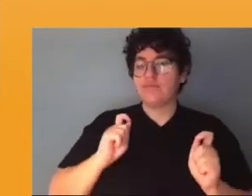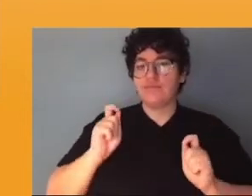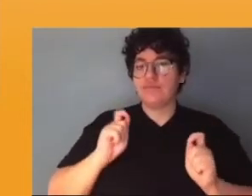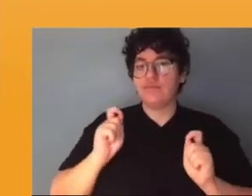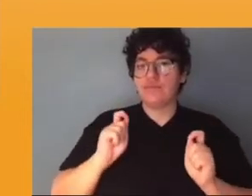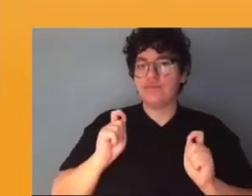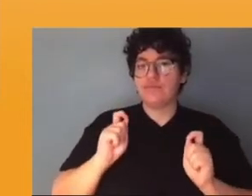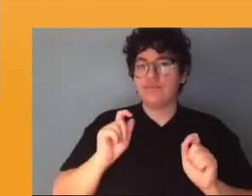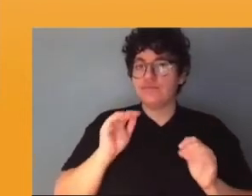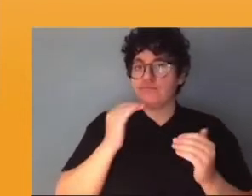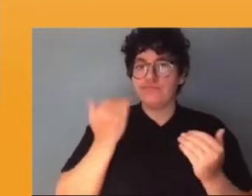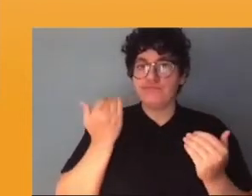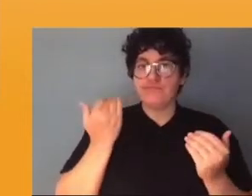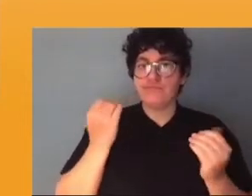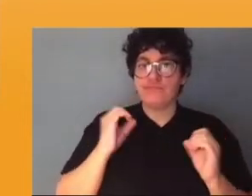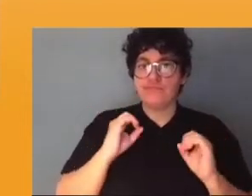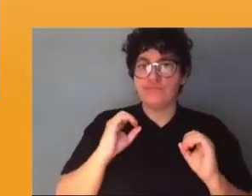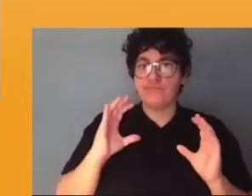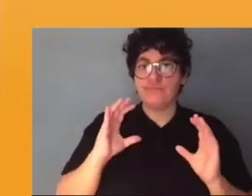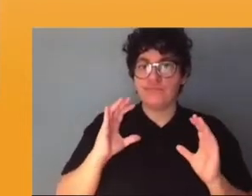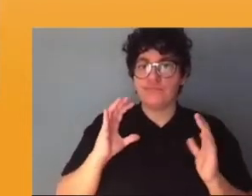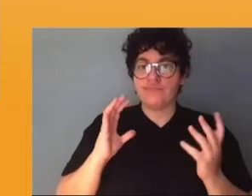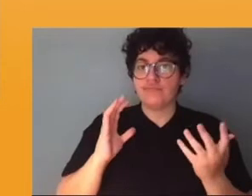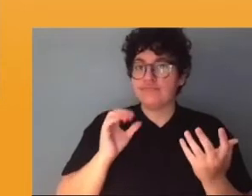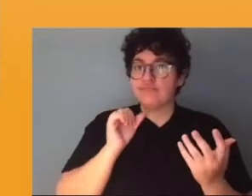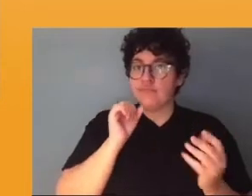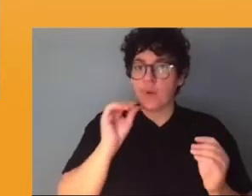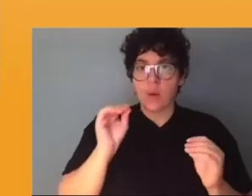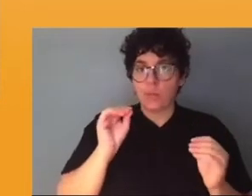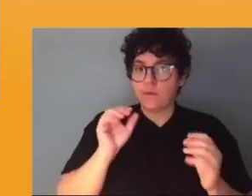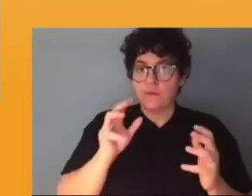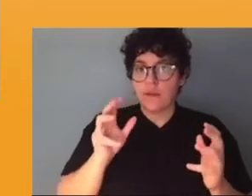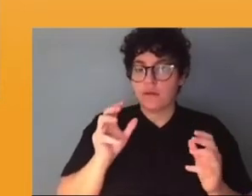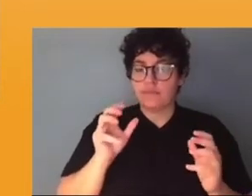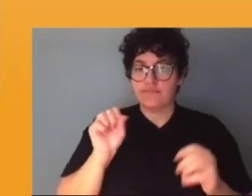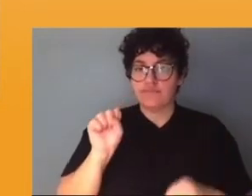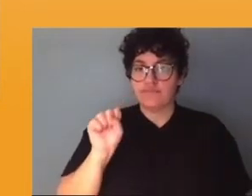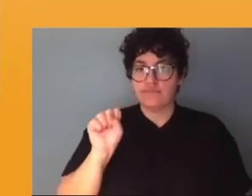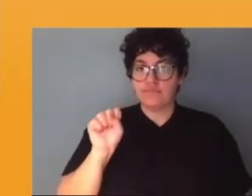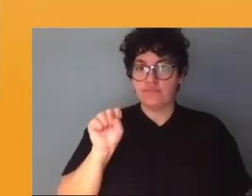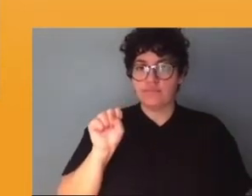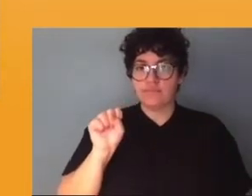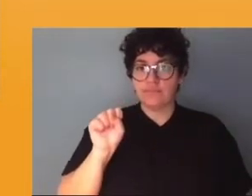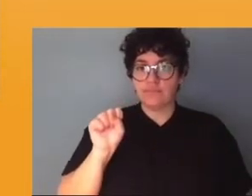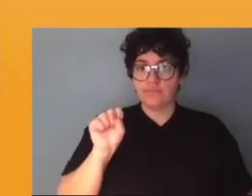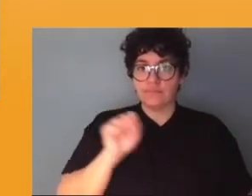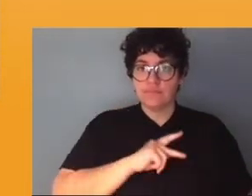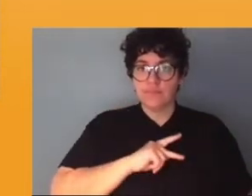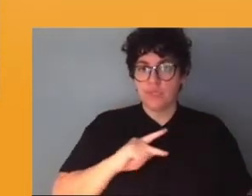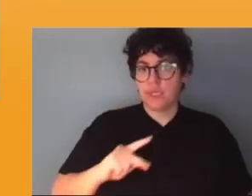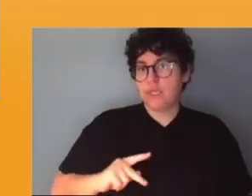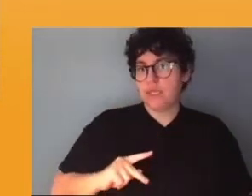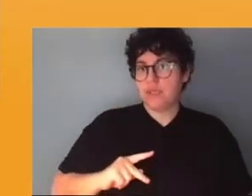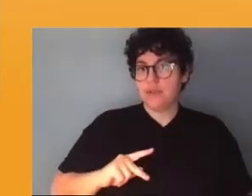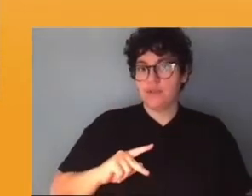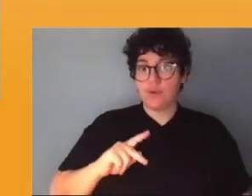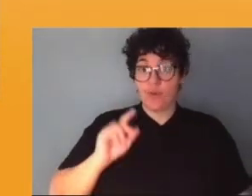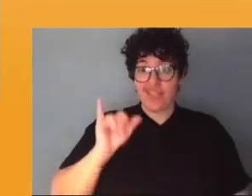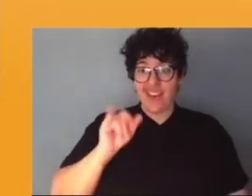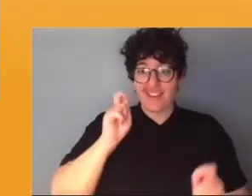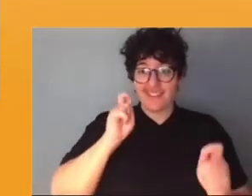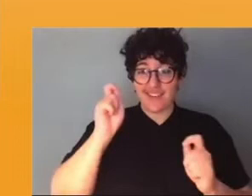que hacía tu expresión facial como muy calmada, y eso para representar como poder. y más o menos como